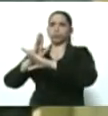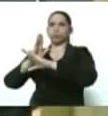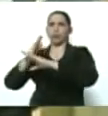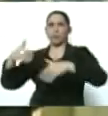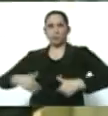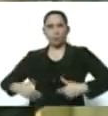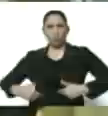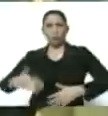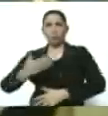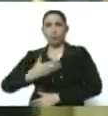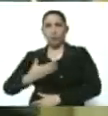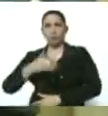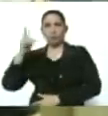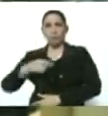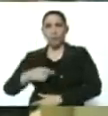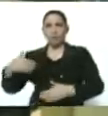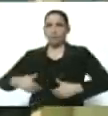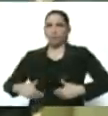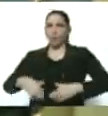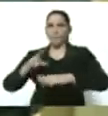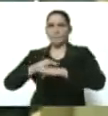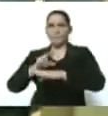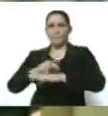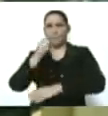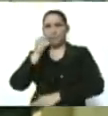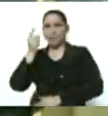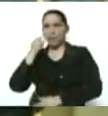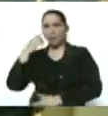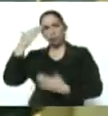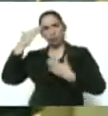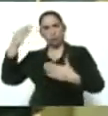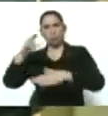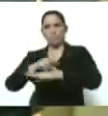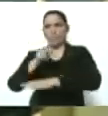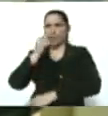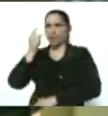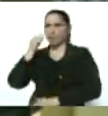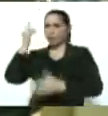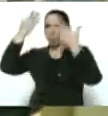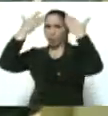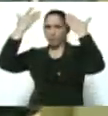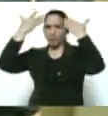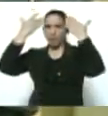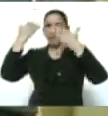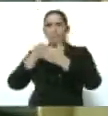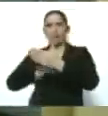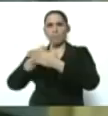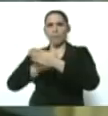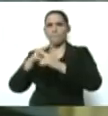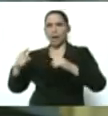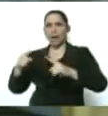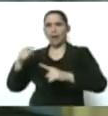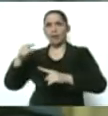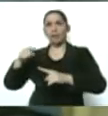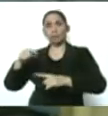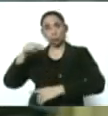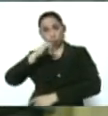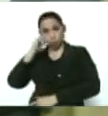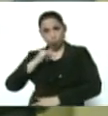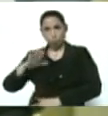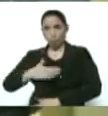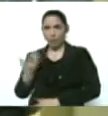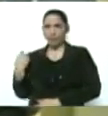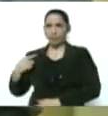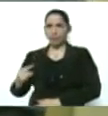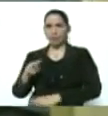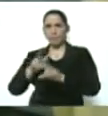los alcaldes, con el esfuerzo de los médicos. Un saludo a los médicos, a las doctoras, a las enfermeras que han batallado para que hoy el Zulia pueda tener